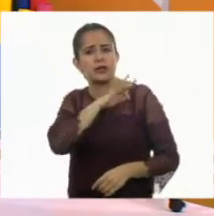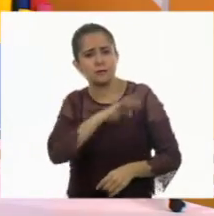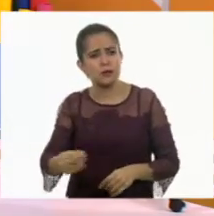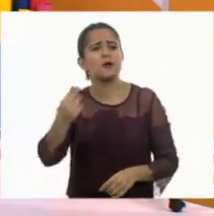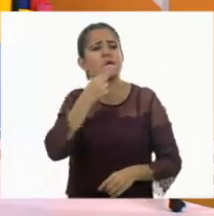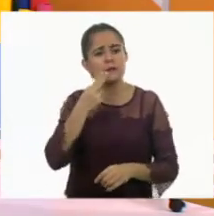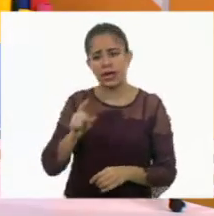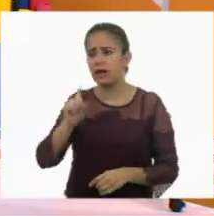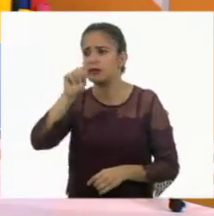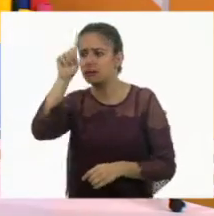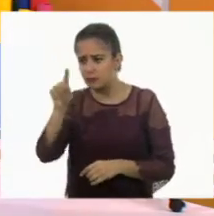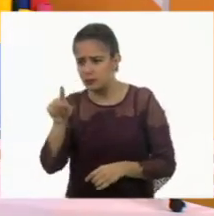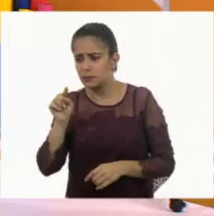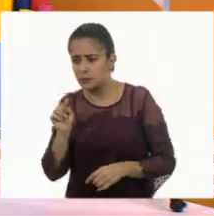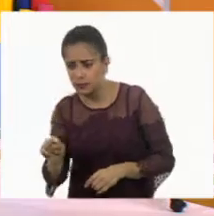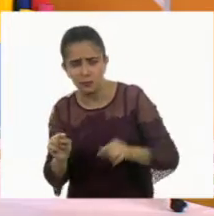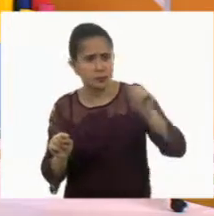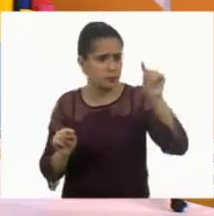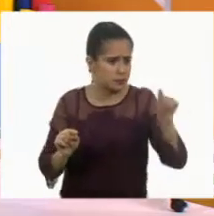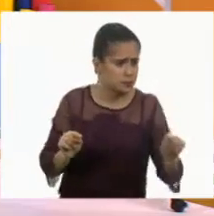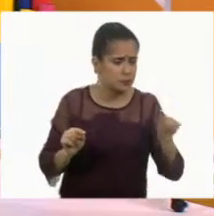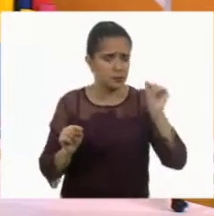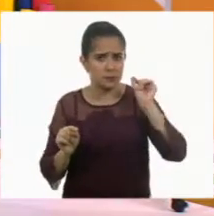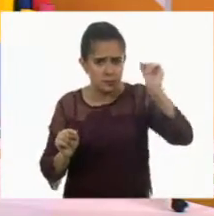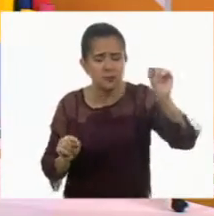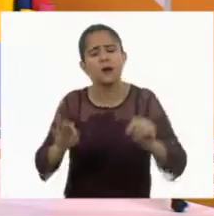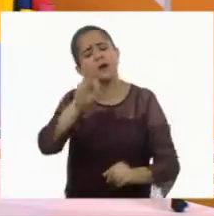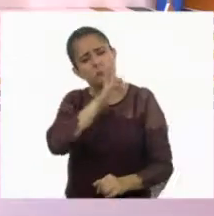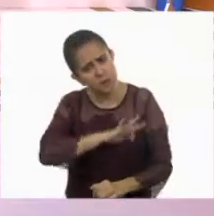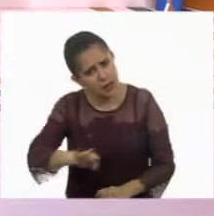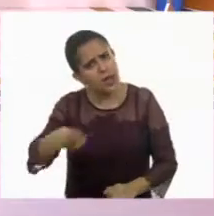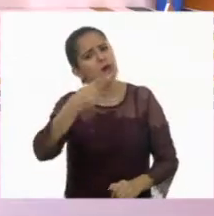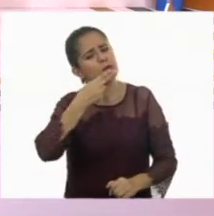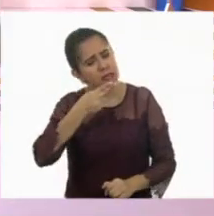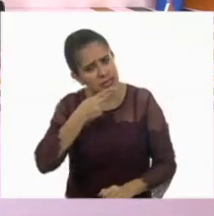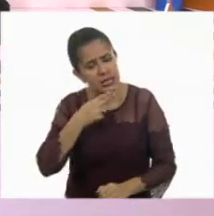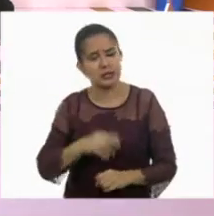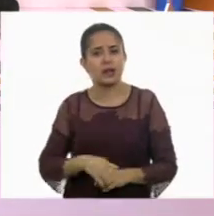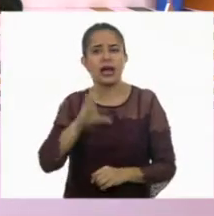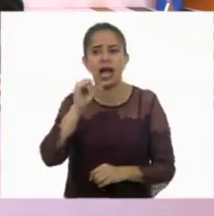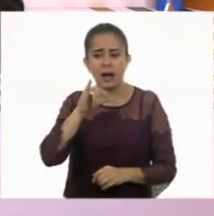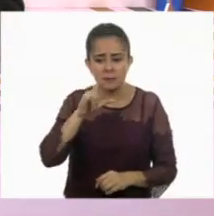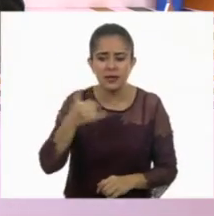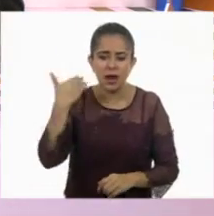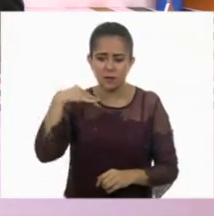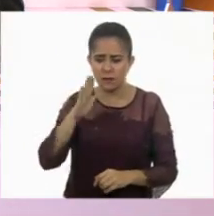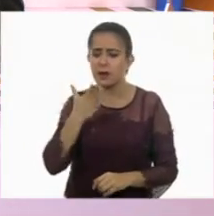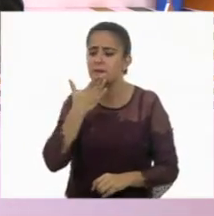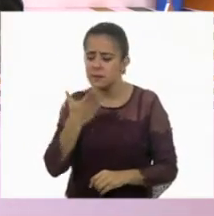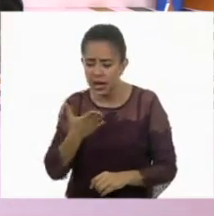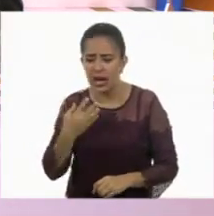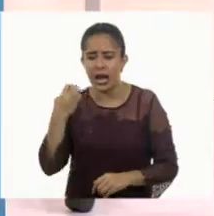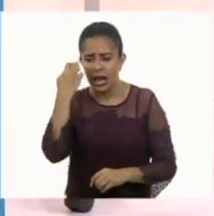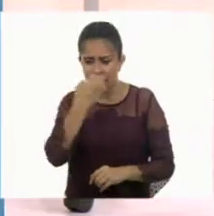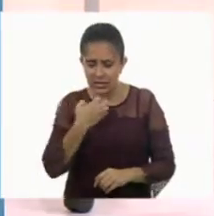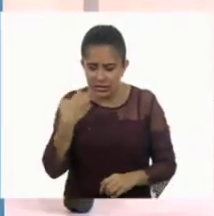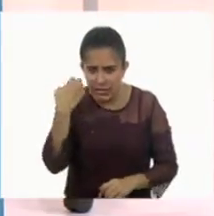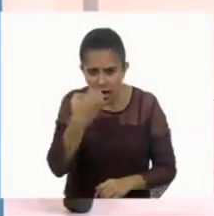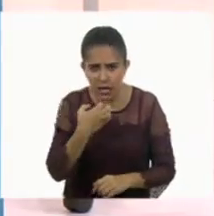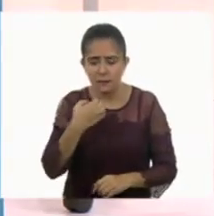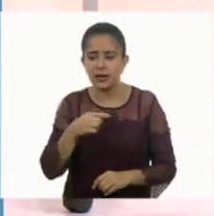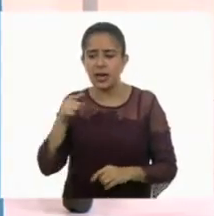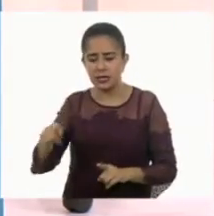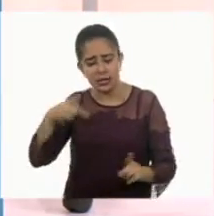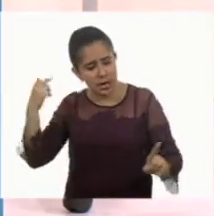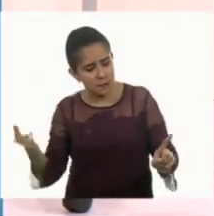admiración. ¿Dónde? ¿Dónde? Para que se oiga más bonito. Camila le fue muy bien en su examen. Le preguntó